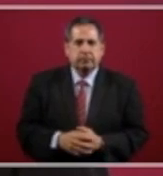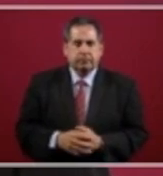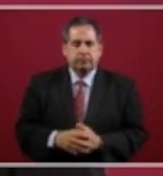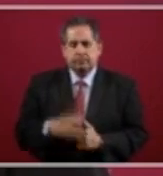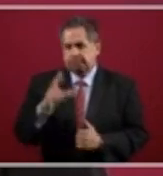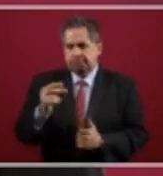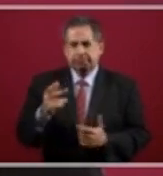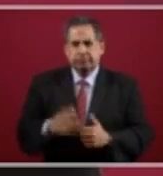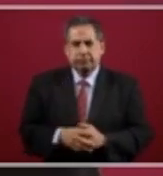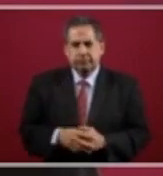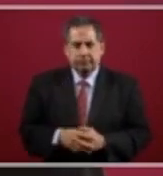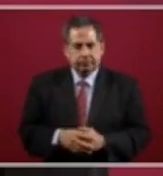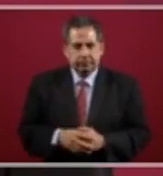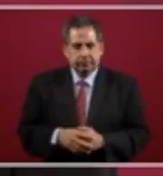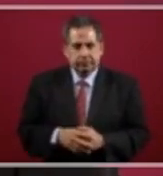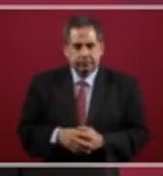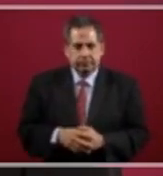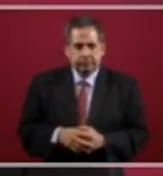se va a utilizar